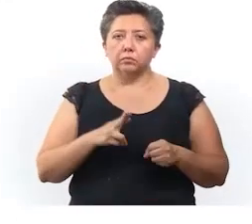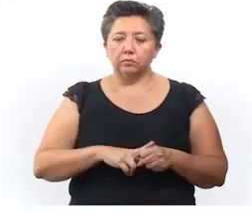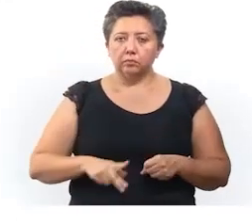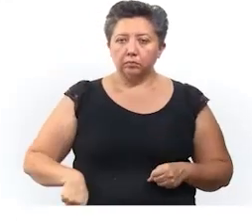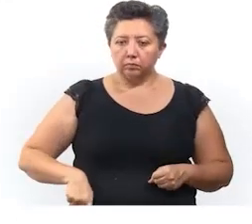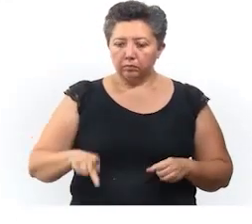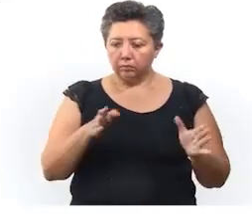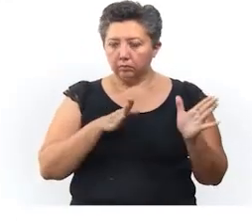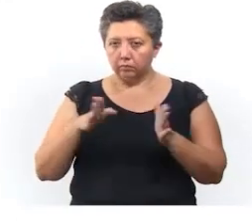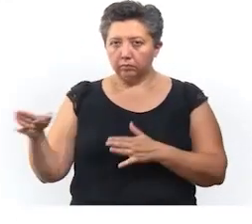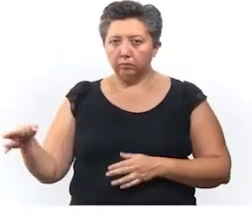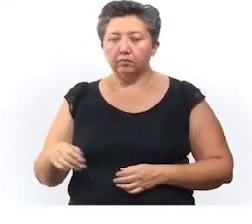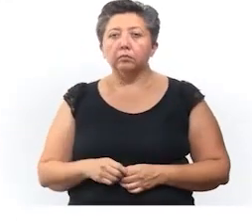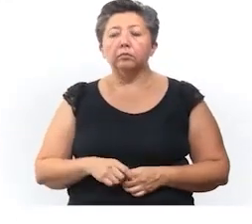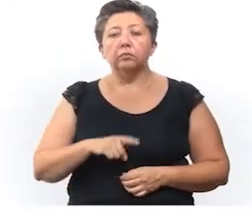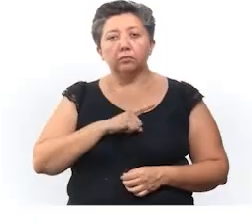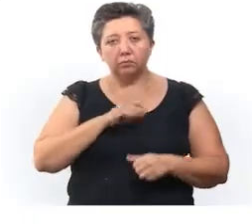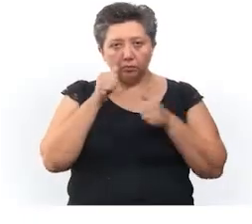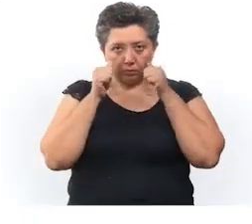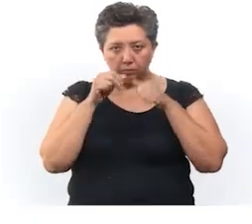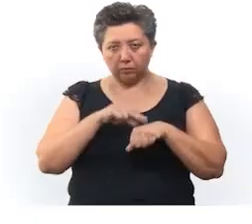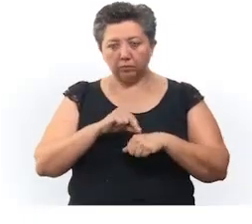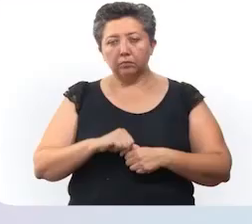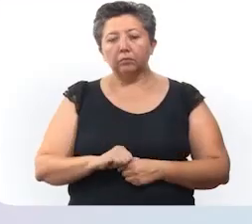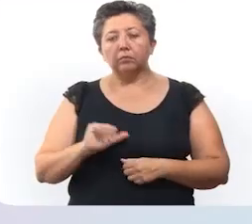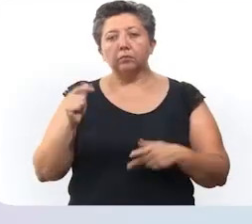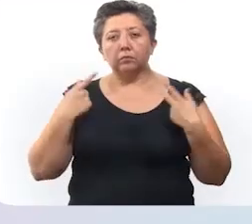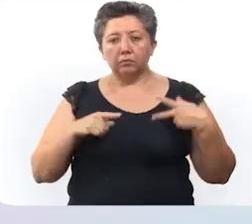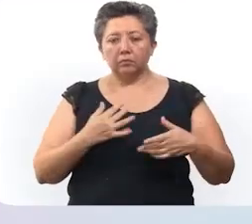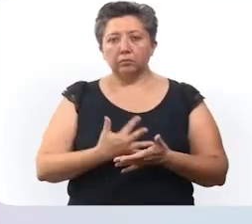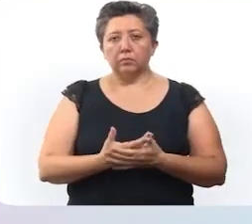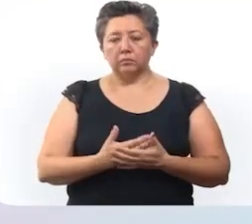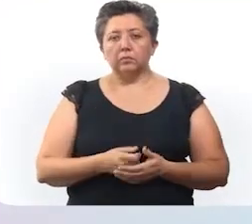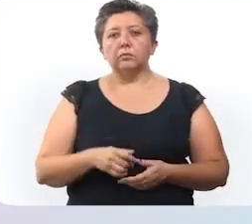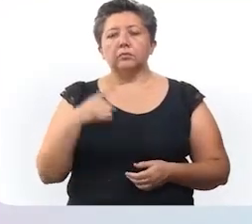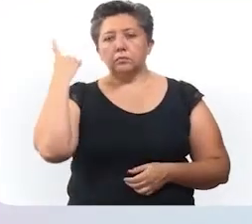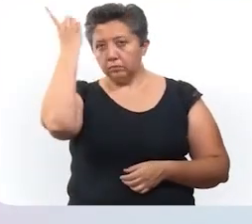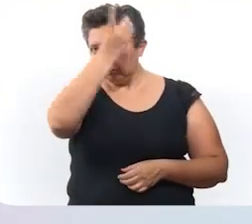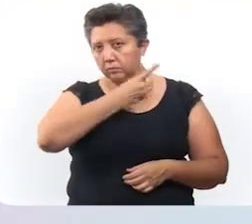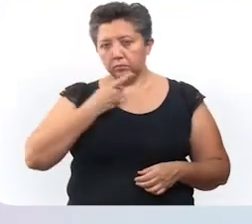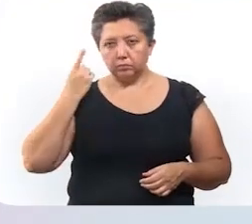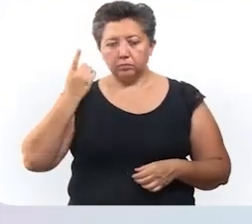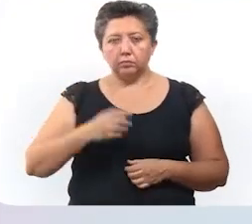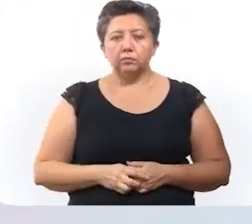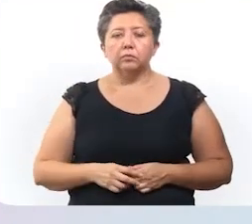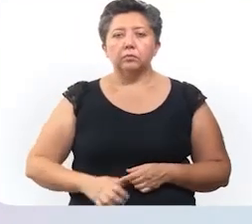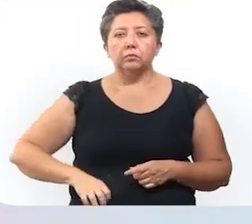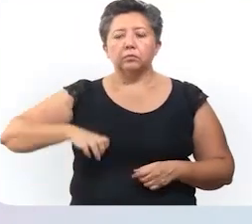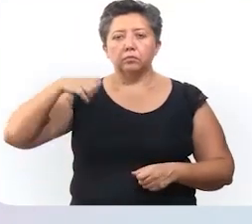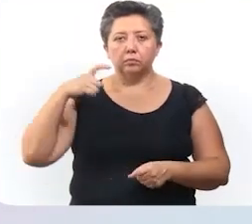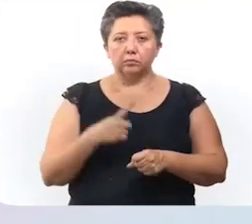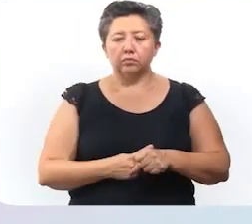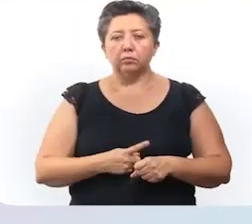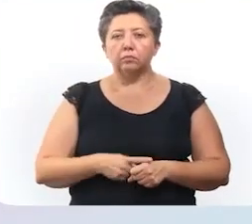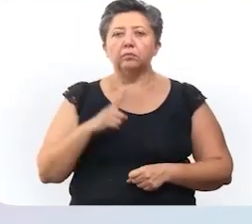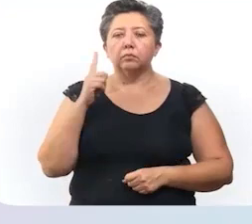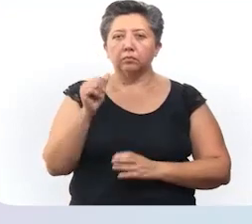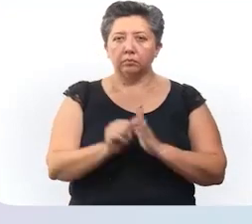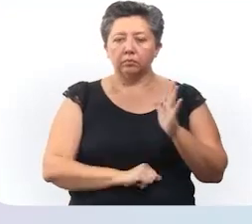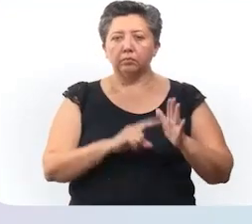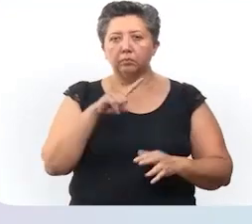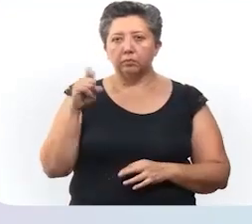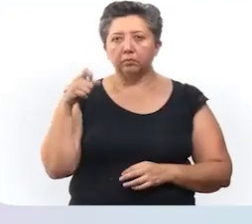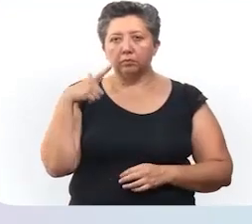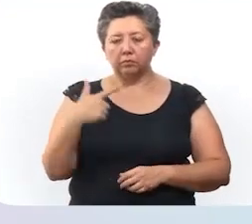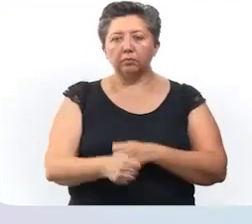están en hospitales públicos y en aislamiento total. Hay otros pacientes a la espera de diagnóstico. El rango de edad de los casos es de